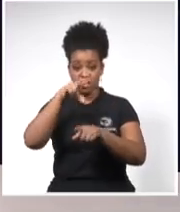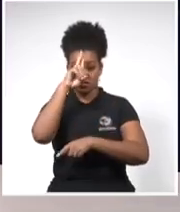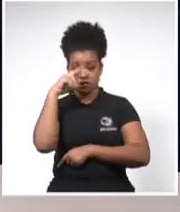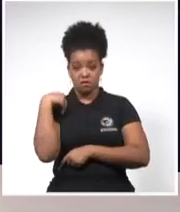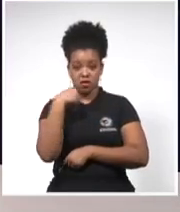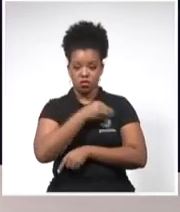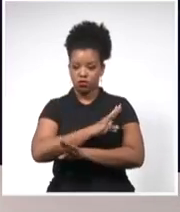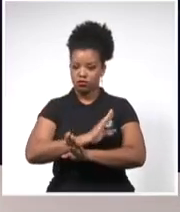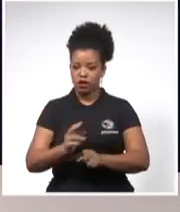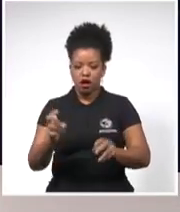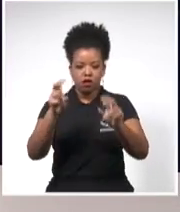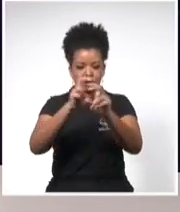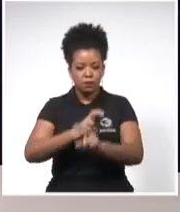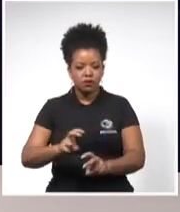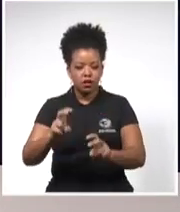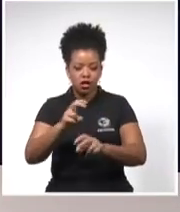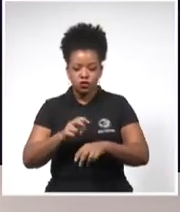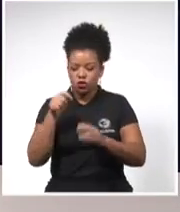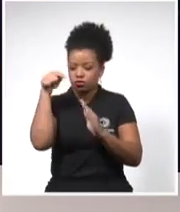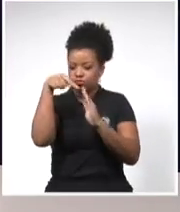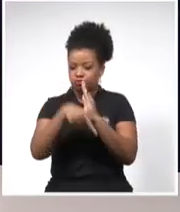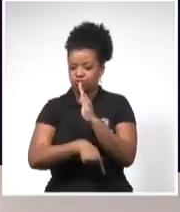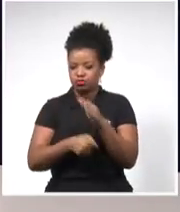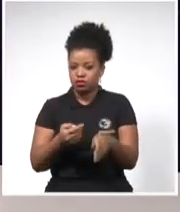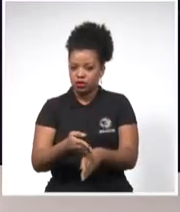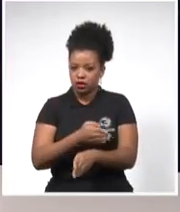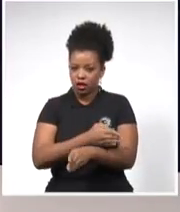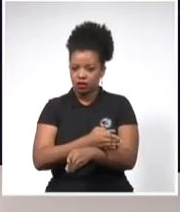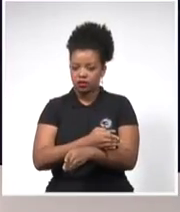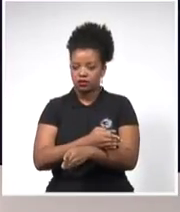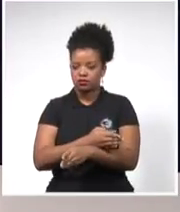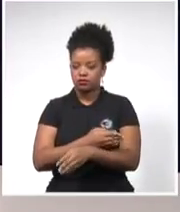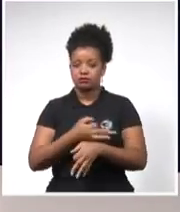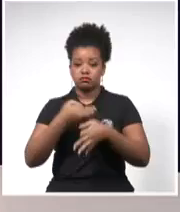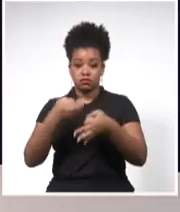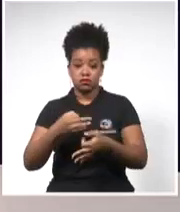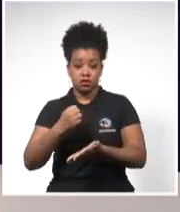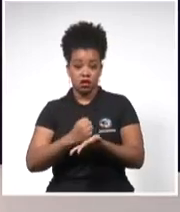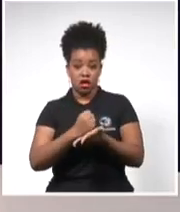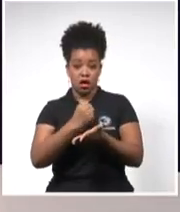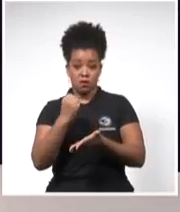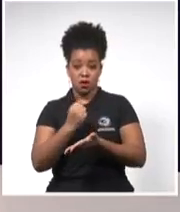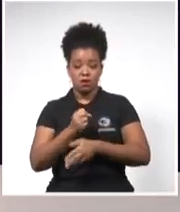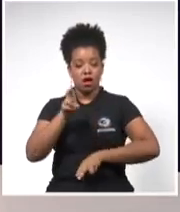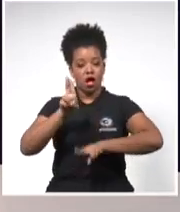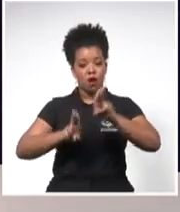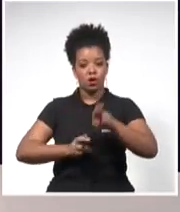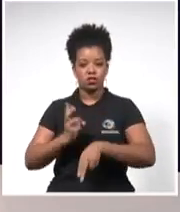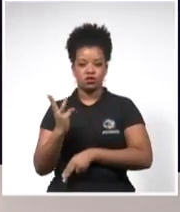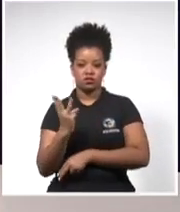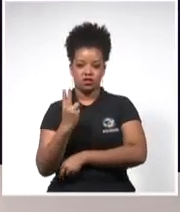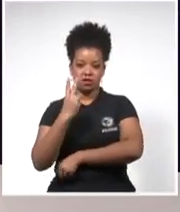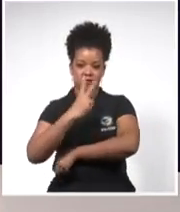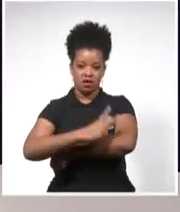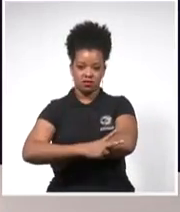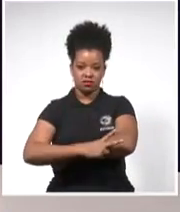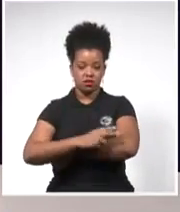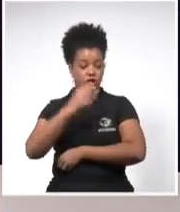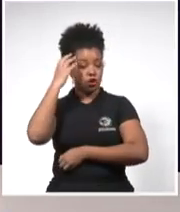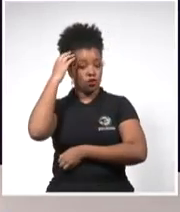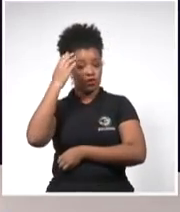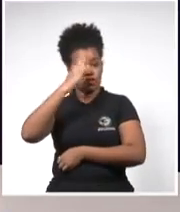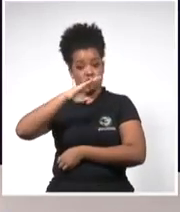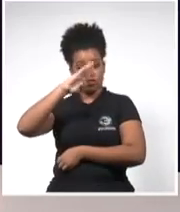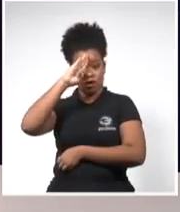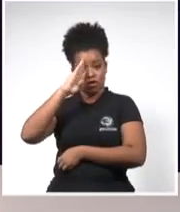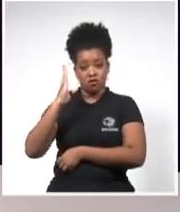previas con resultados positivos, se estableció en virtud de un acuerdo tripartito entre el gobierno cubano, el entonces gobierno